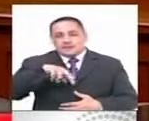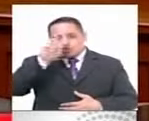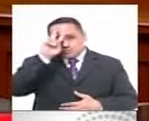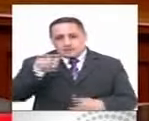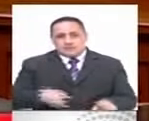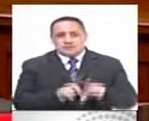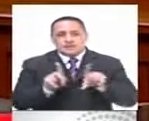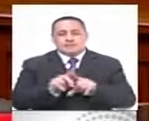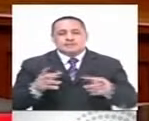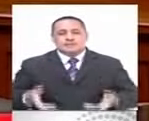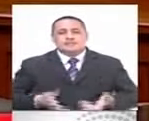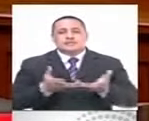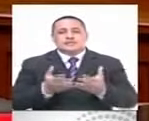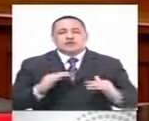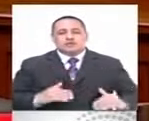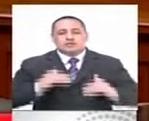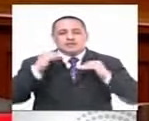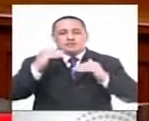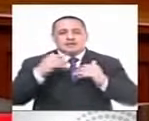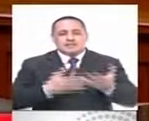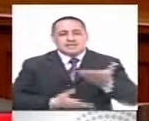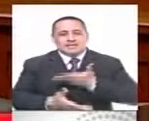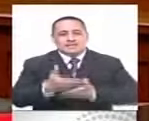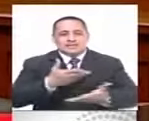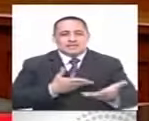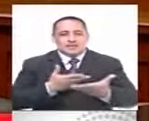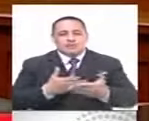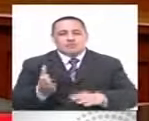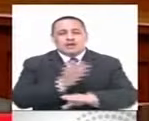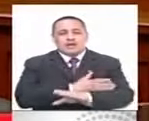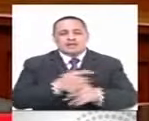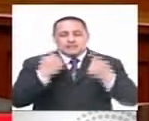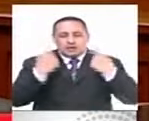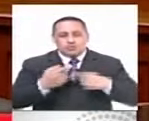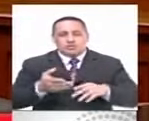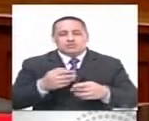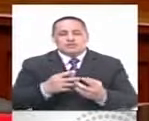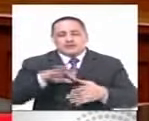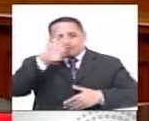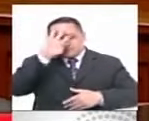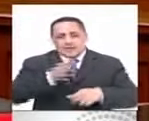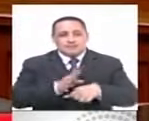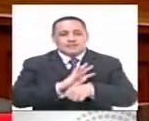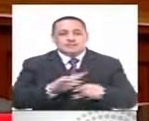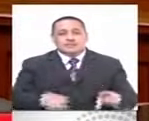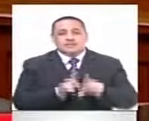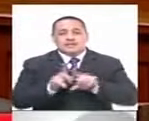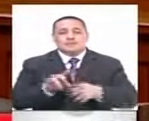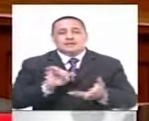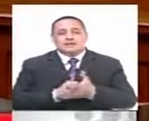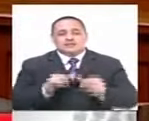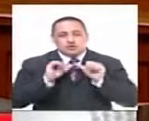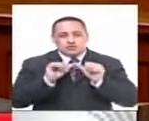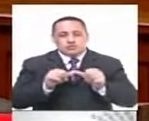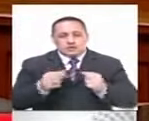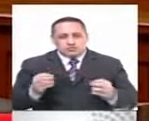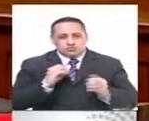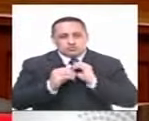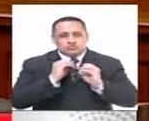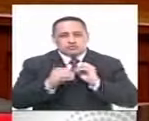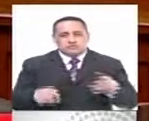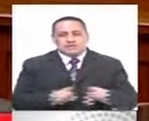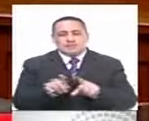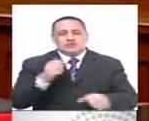de recuperar los niveles de intercambio previos a la pandemia. Además, se seguirá implementando